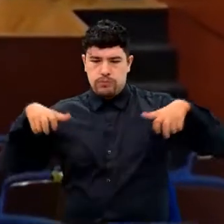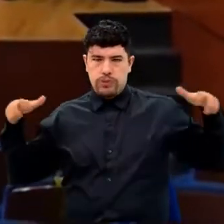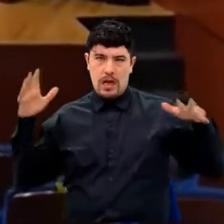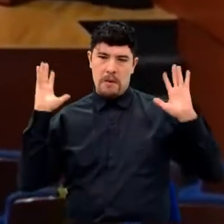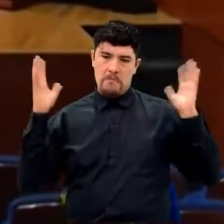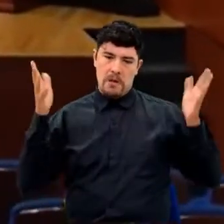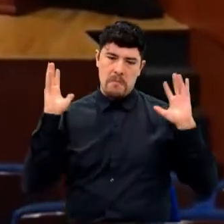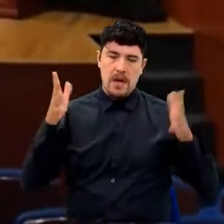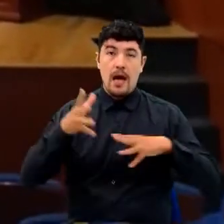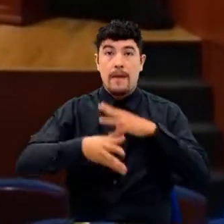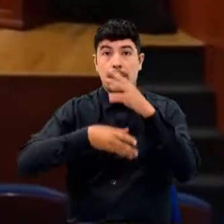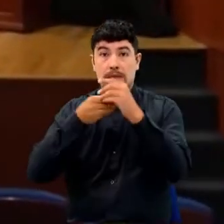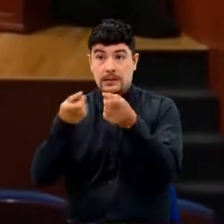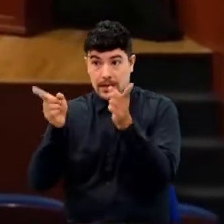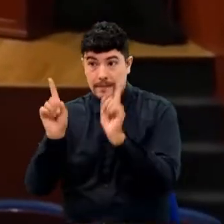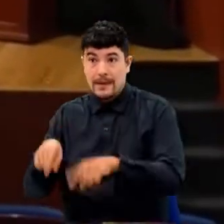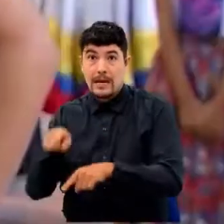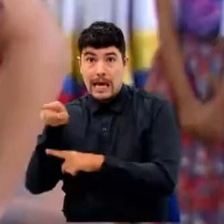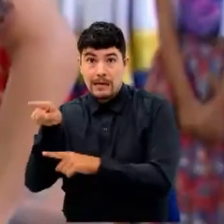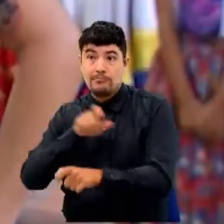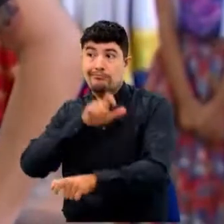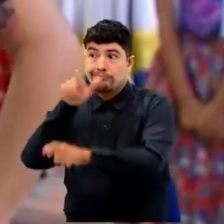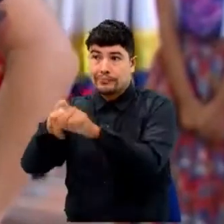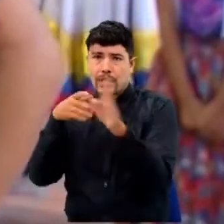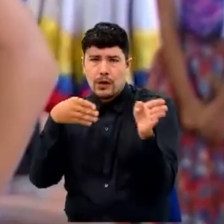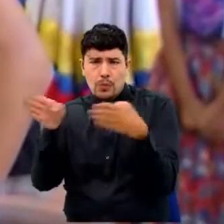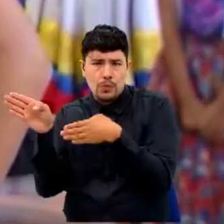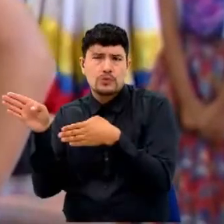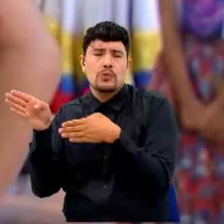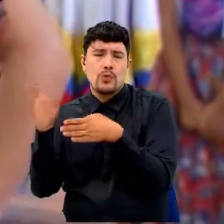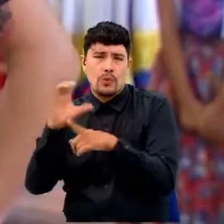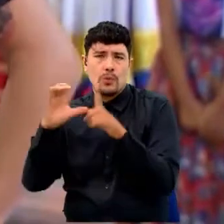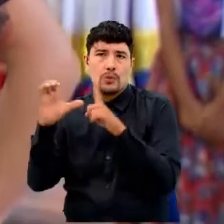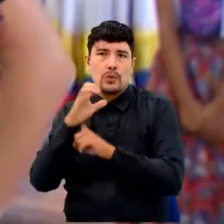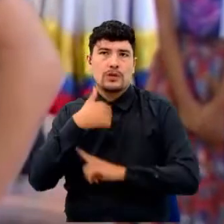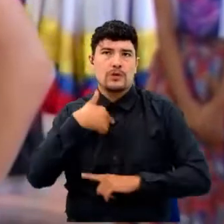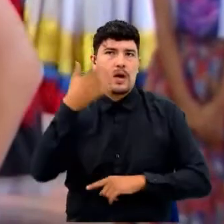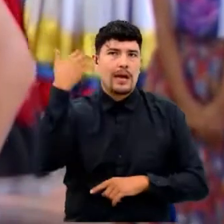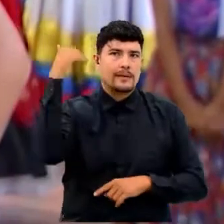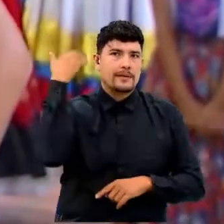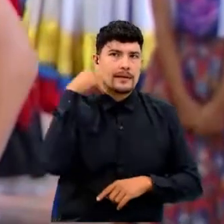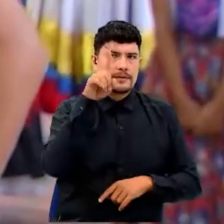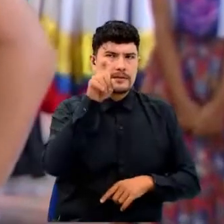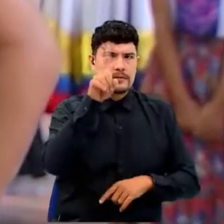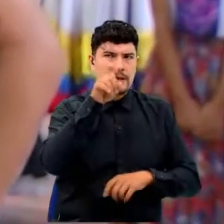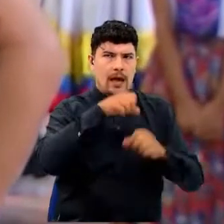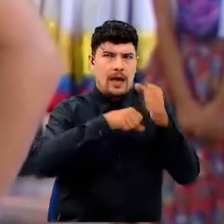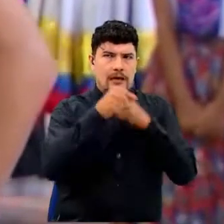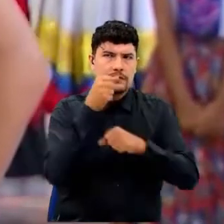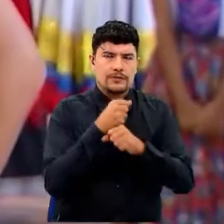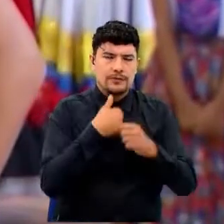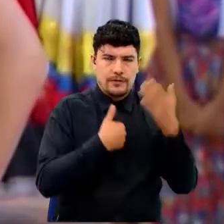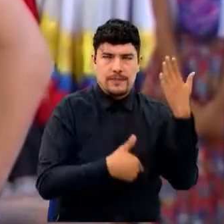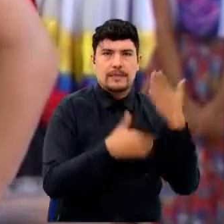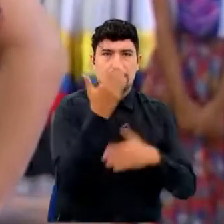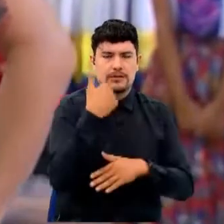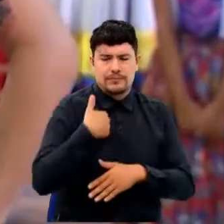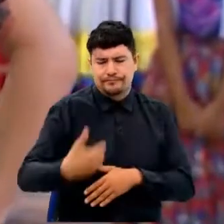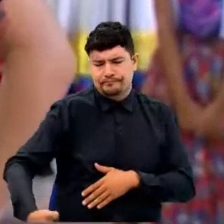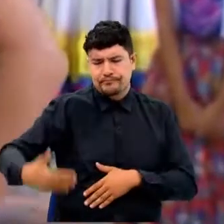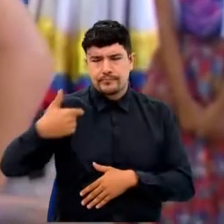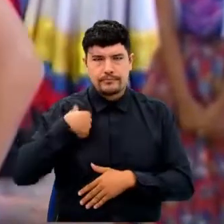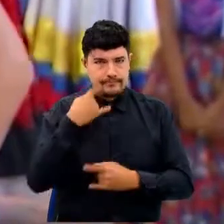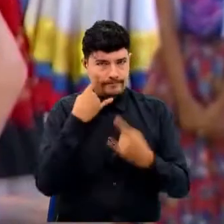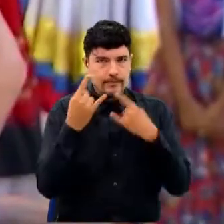también cursos de cultura. Empecé bailando hace 6 años en esta academia, aunque desde pequeño siempre me ha interesado el arte y